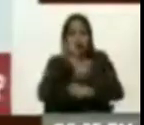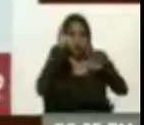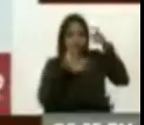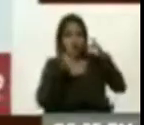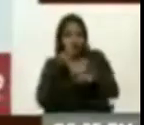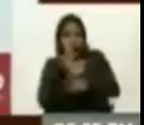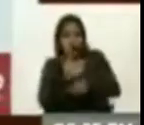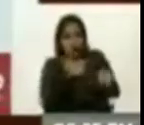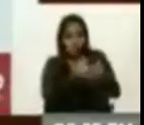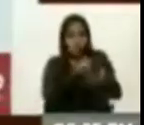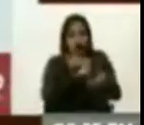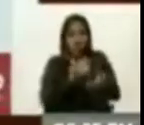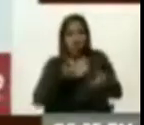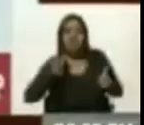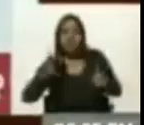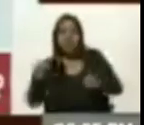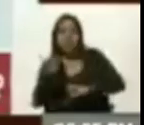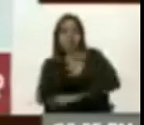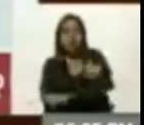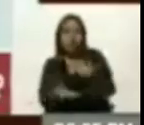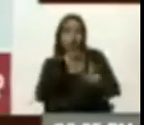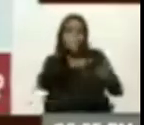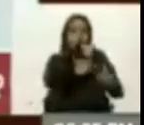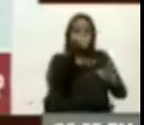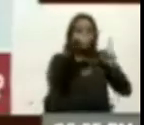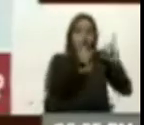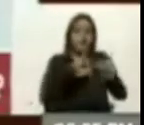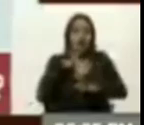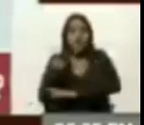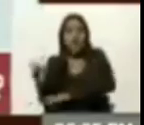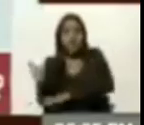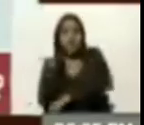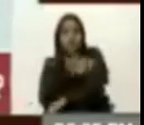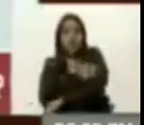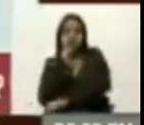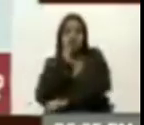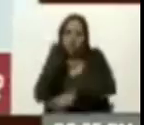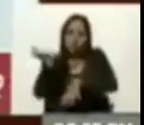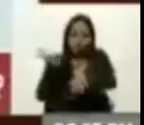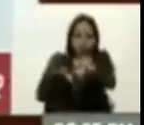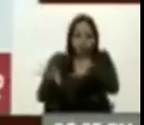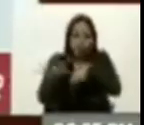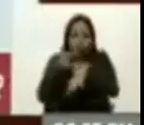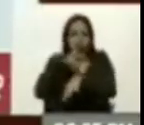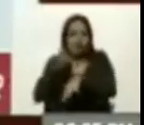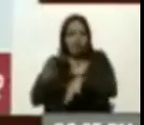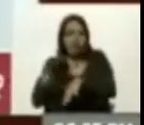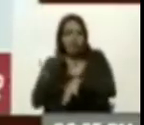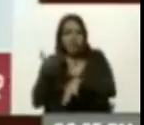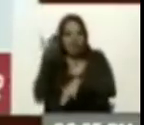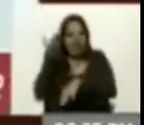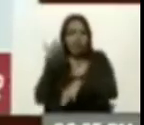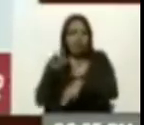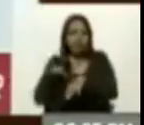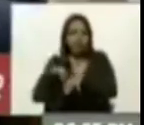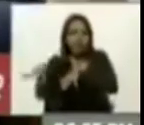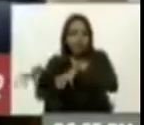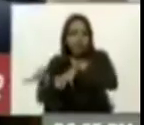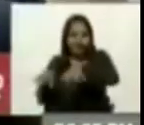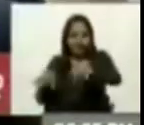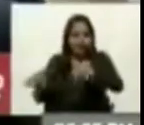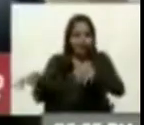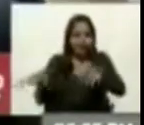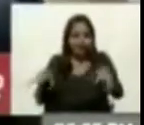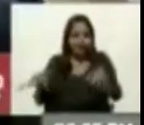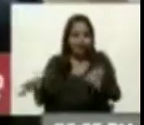como 20, 30 candidatos de oposición. Entonces la gente percibe división,